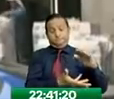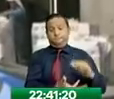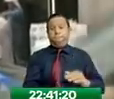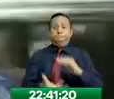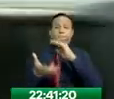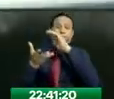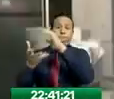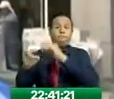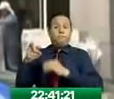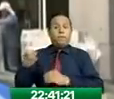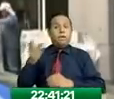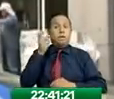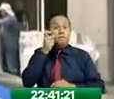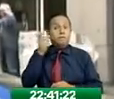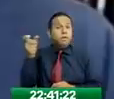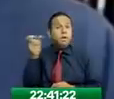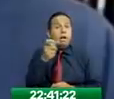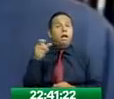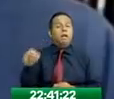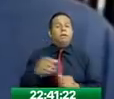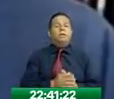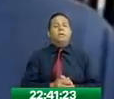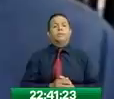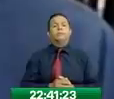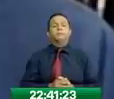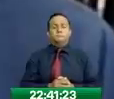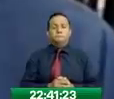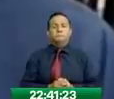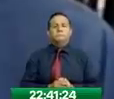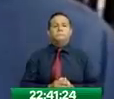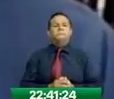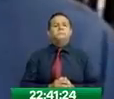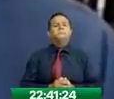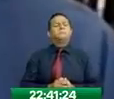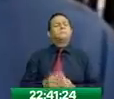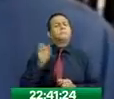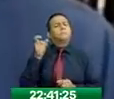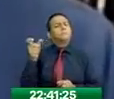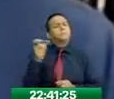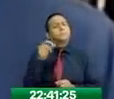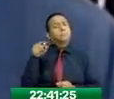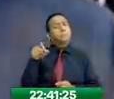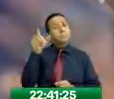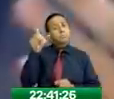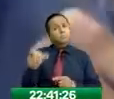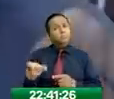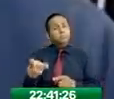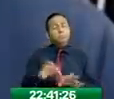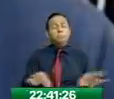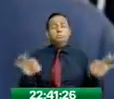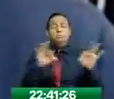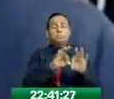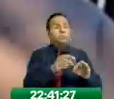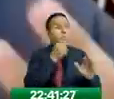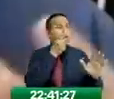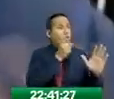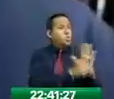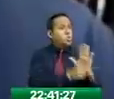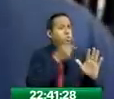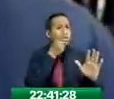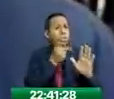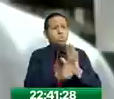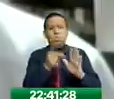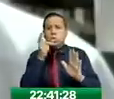que comparecerá este miércoles. La Fiscalía General del Estado tiene que hoy hacer eco de las denuncias que están realizando